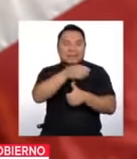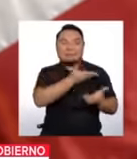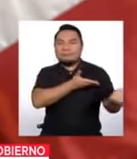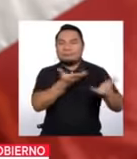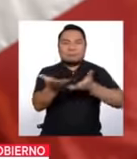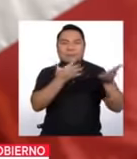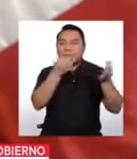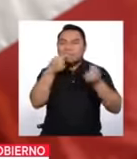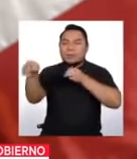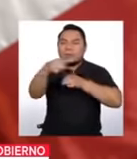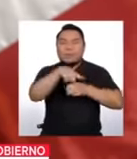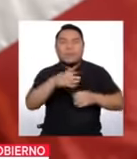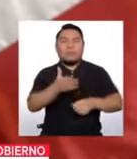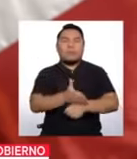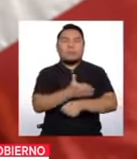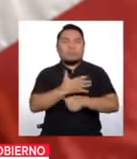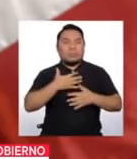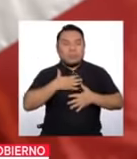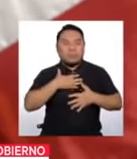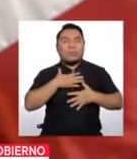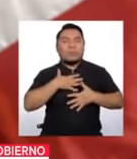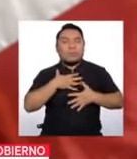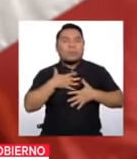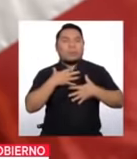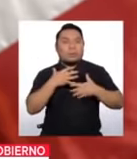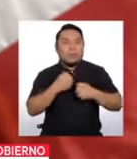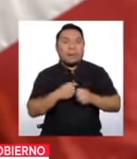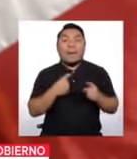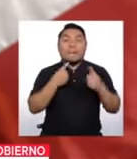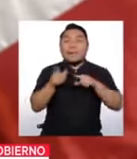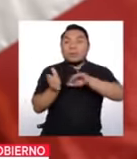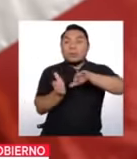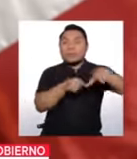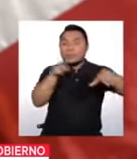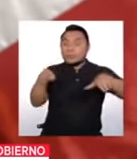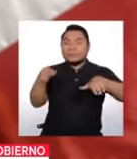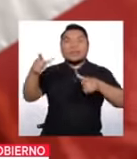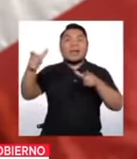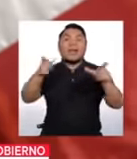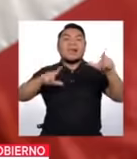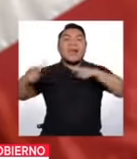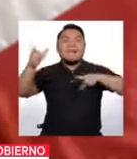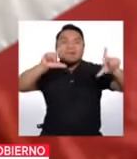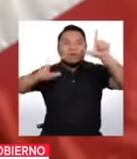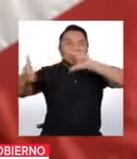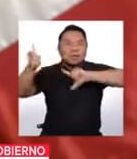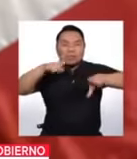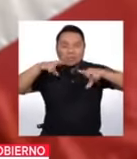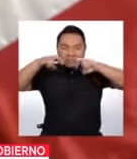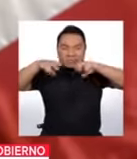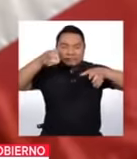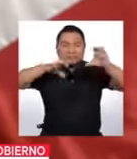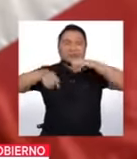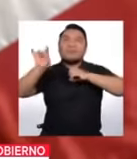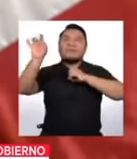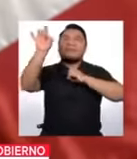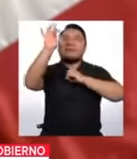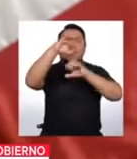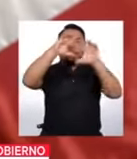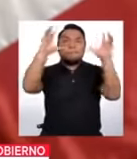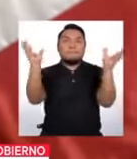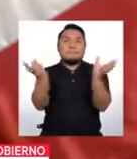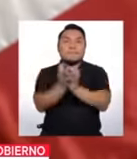estamos recibiendo mejores resultados. Pero adicionalmente, laboratorios científicos de diversas partes del mundo indican